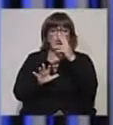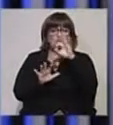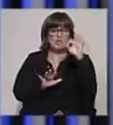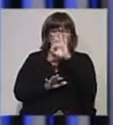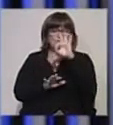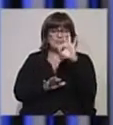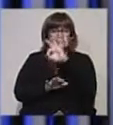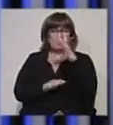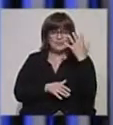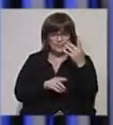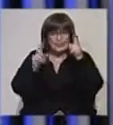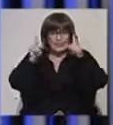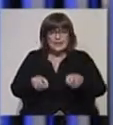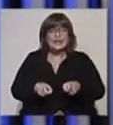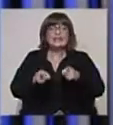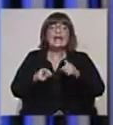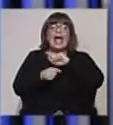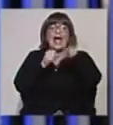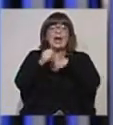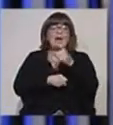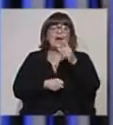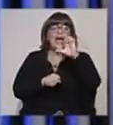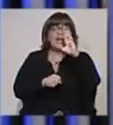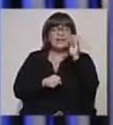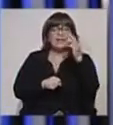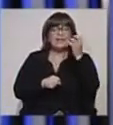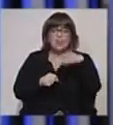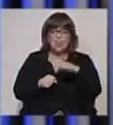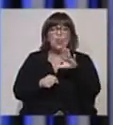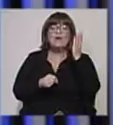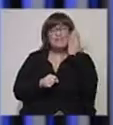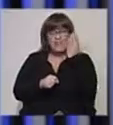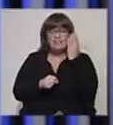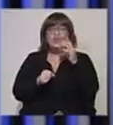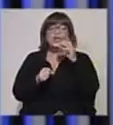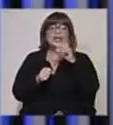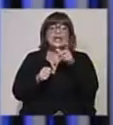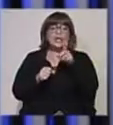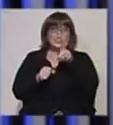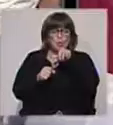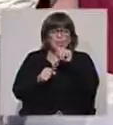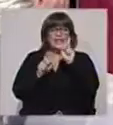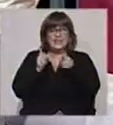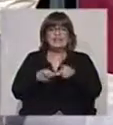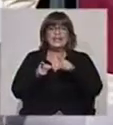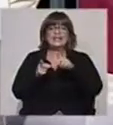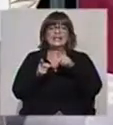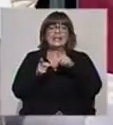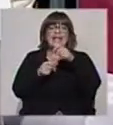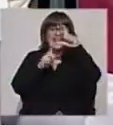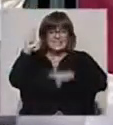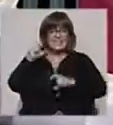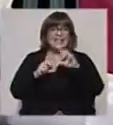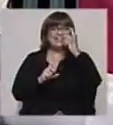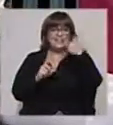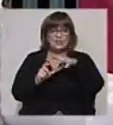092-000005. Nos pueden escribir a @epa_tnu en Facebook, en Twitter y nos pueden seguir en Instagram en TNU5. Bien, vamos al primer tape, ¿te parece,